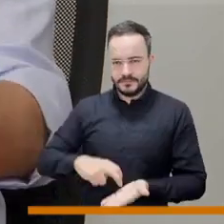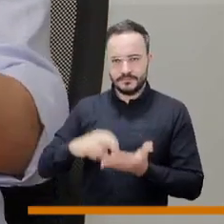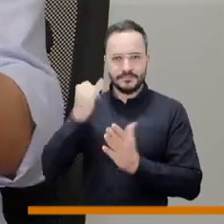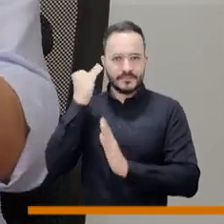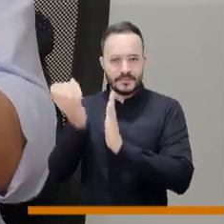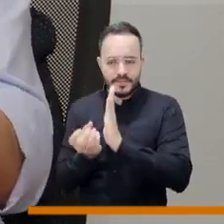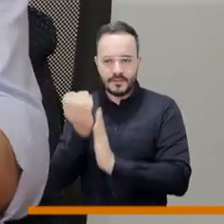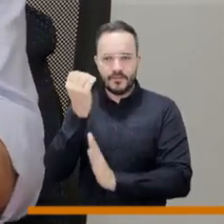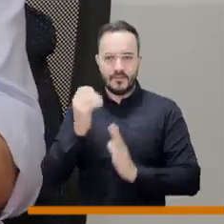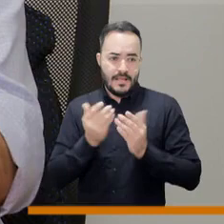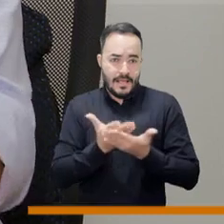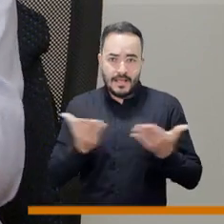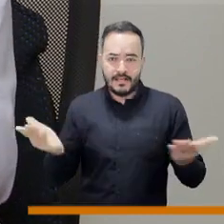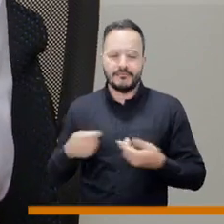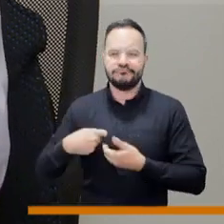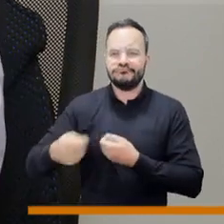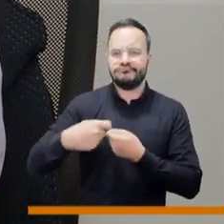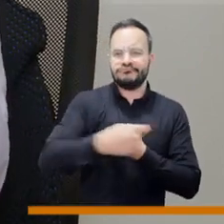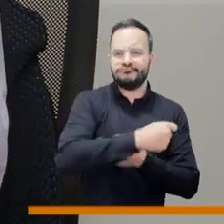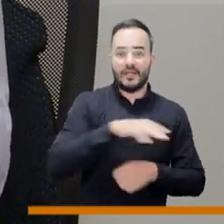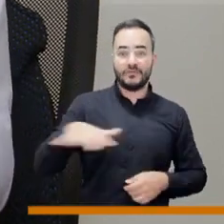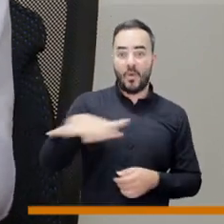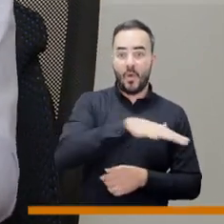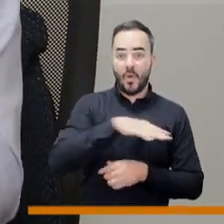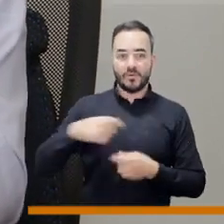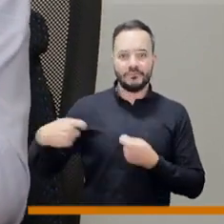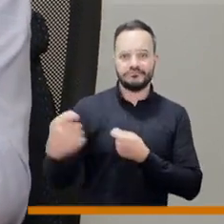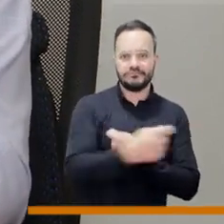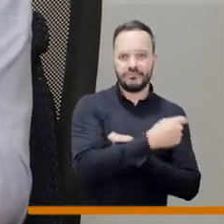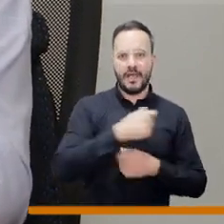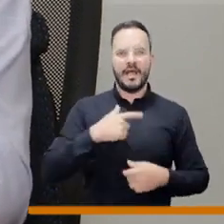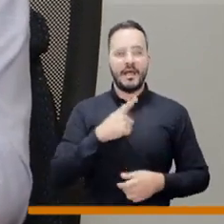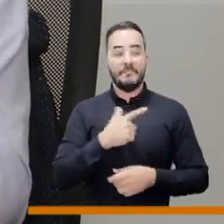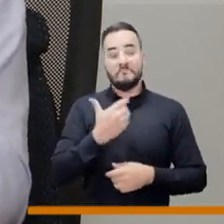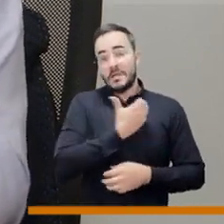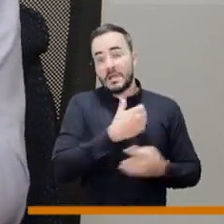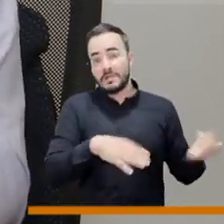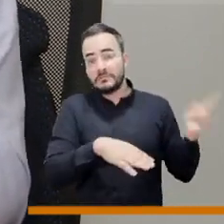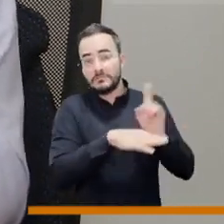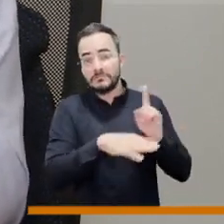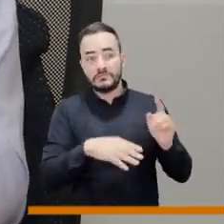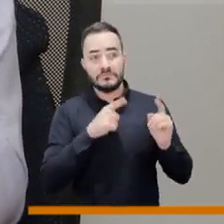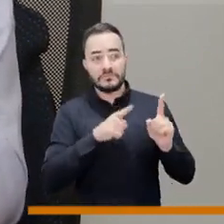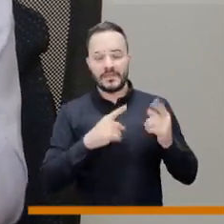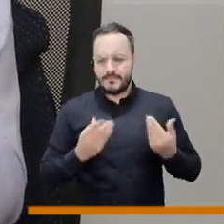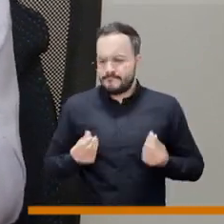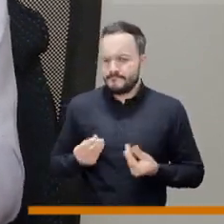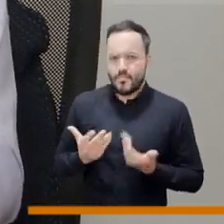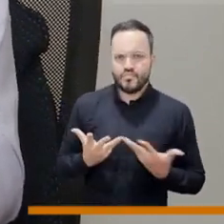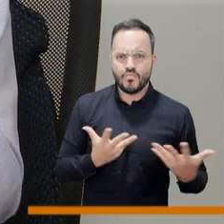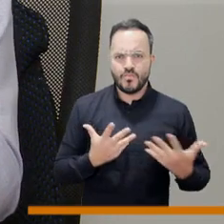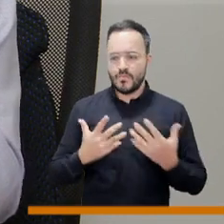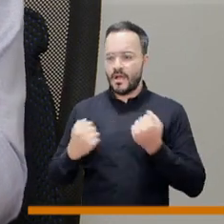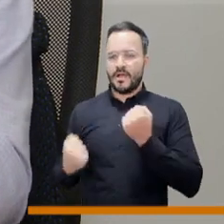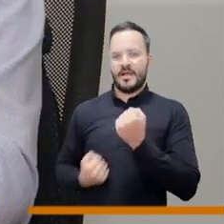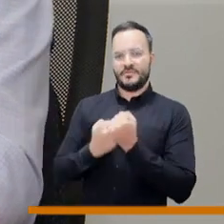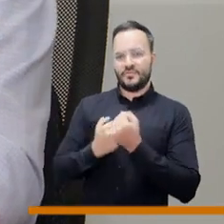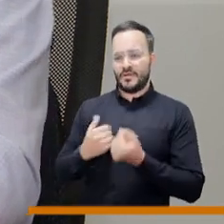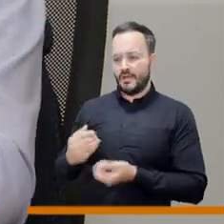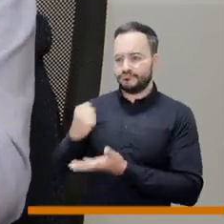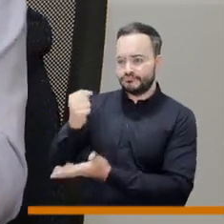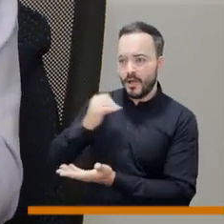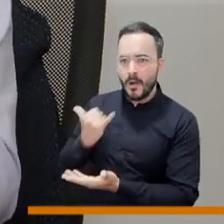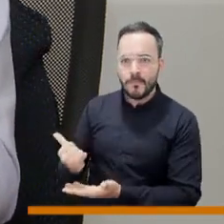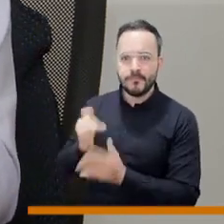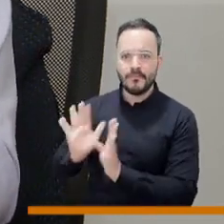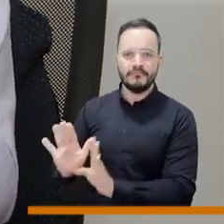darle seguridad y estabilidad financiera a los alcaldes que en el futuro, a partir incluso de la